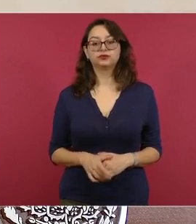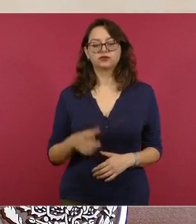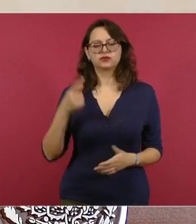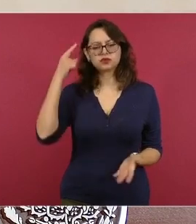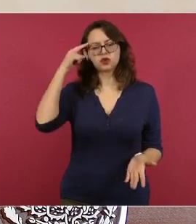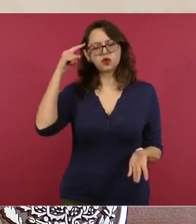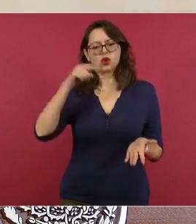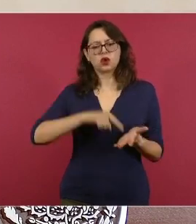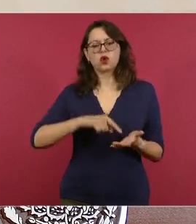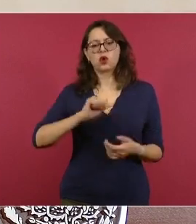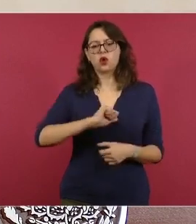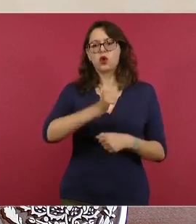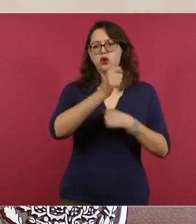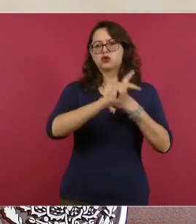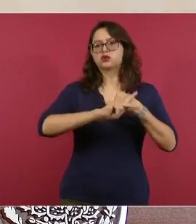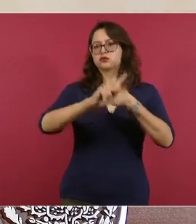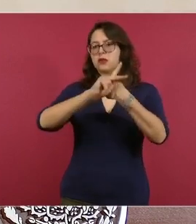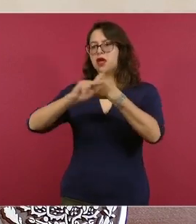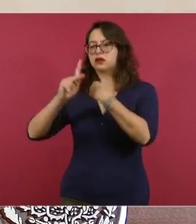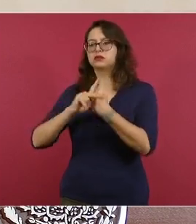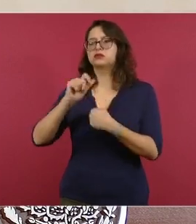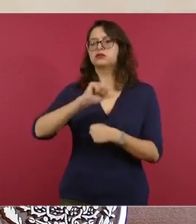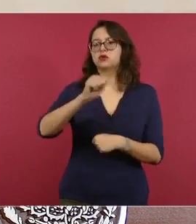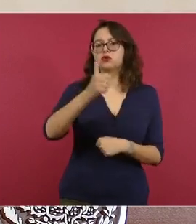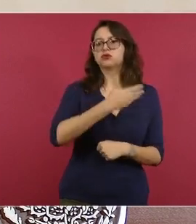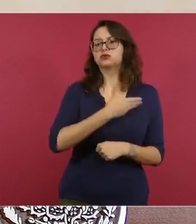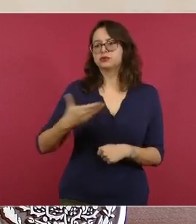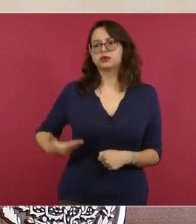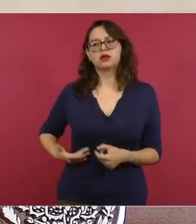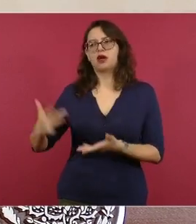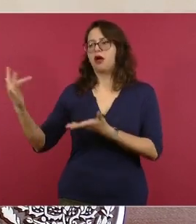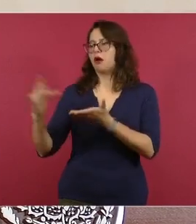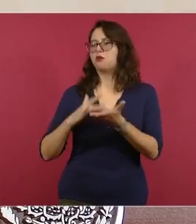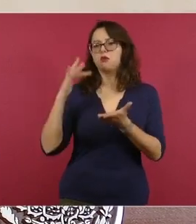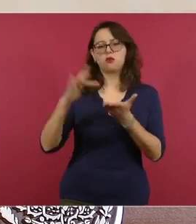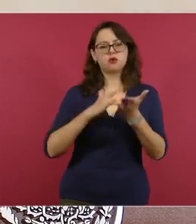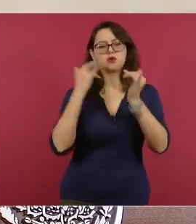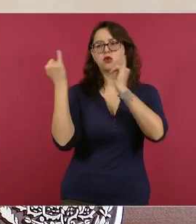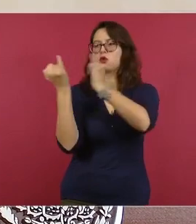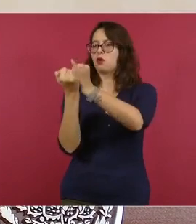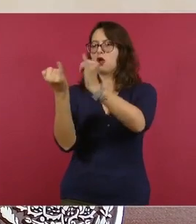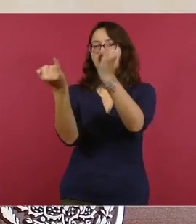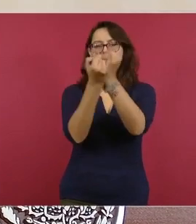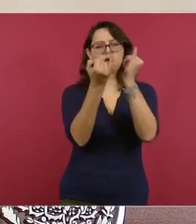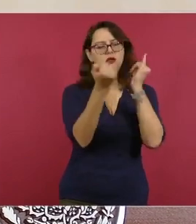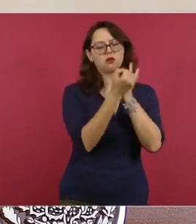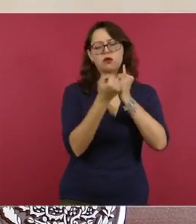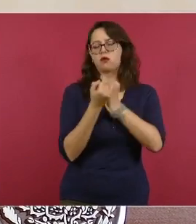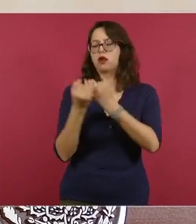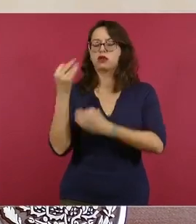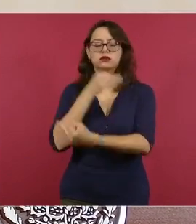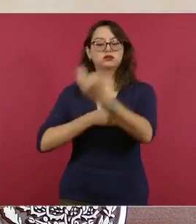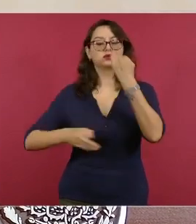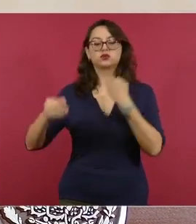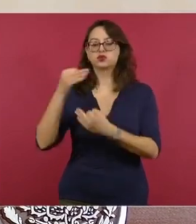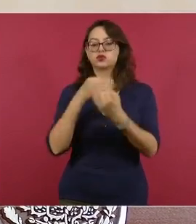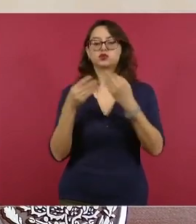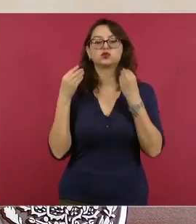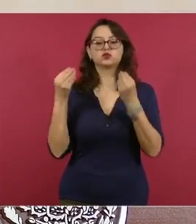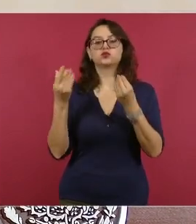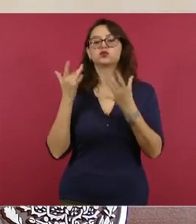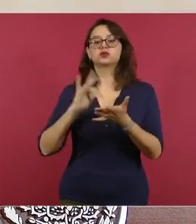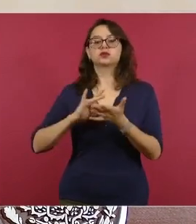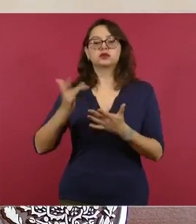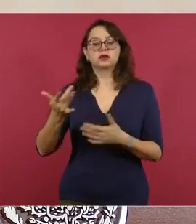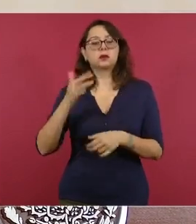otros comunicados, otras expresiones de solidaridad de otros gobiernos. Esto lo está viendo